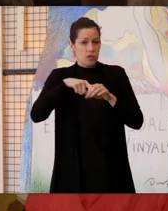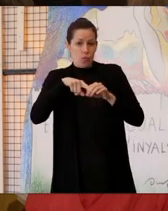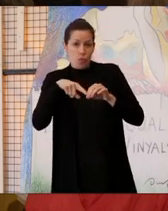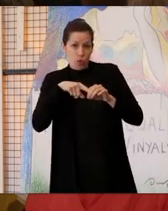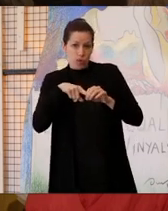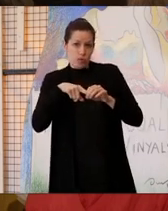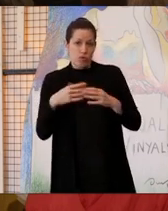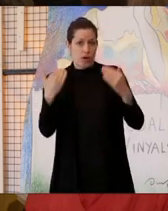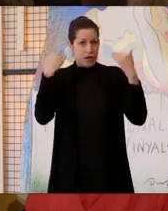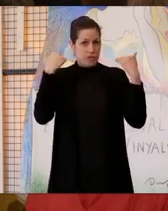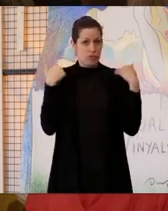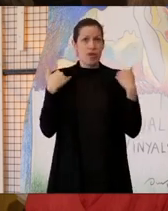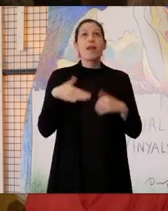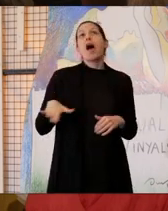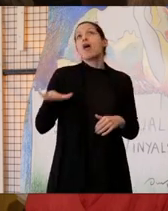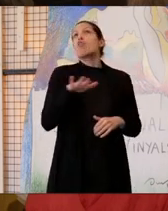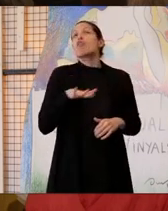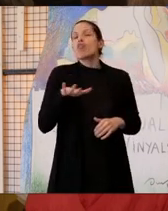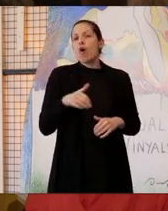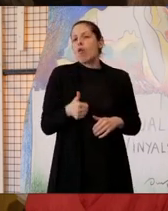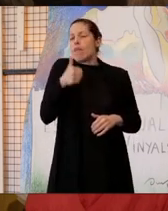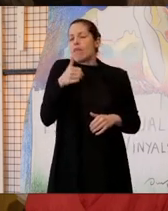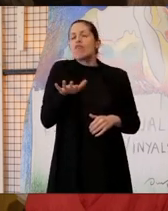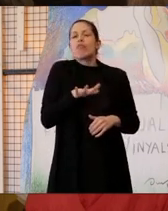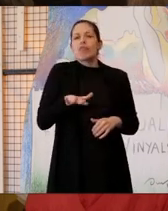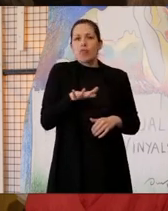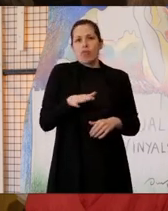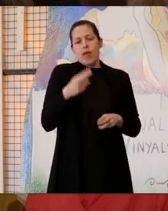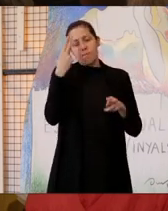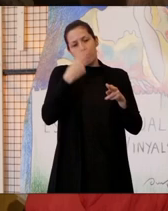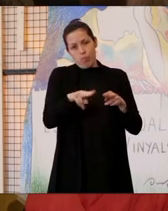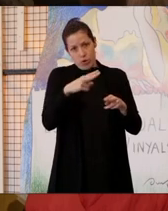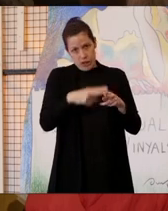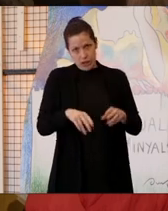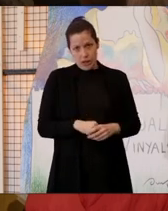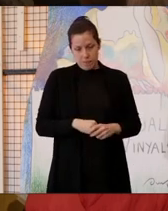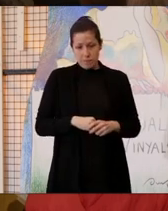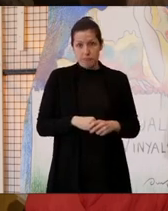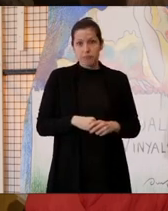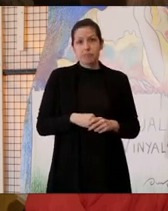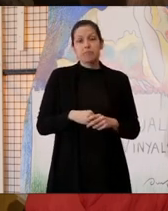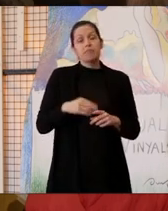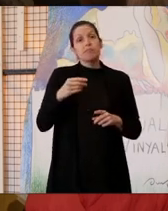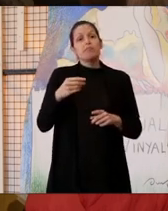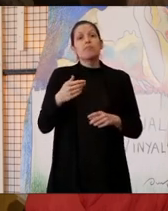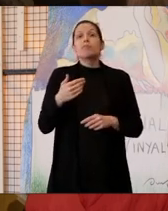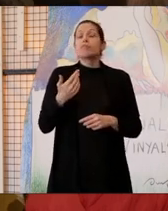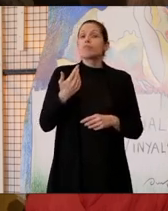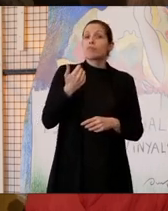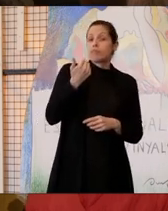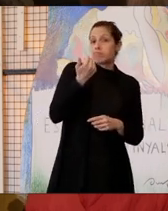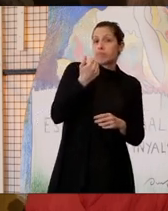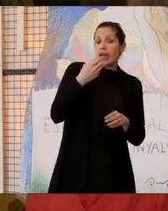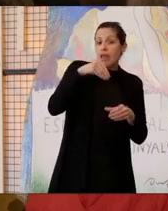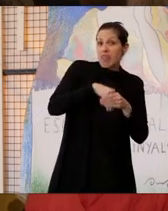en la política mi interpretación es que en la política para la selección hay procesos democráticos y tanto los hombres como las